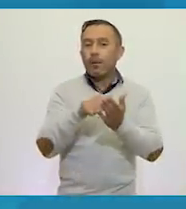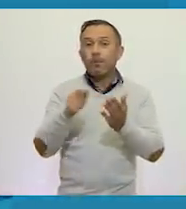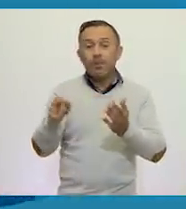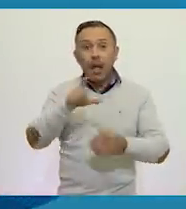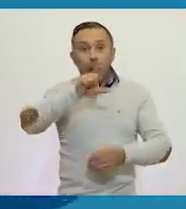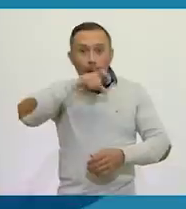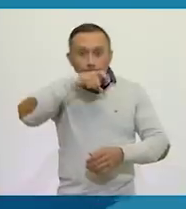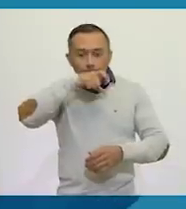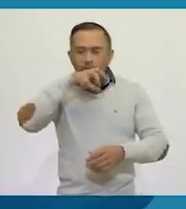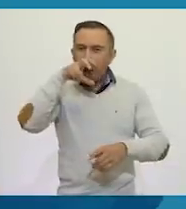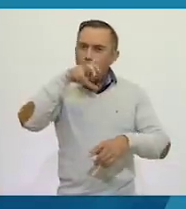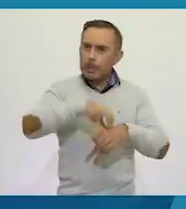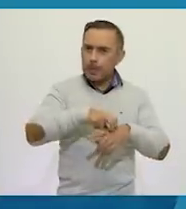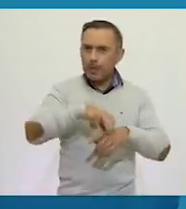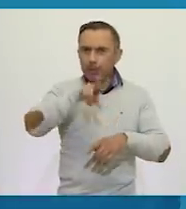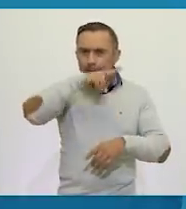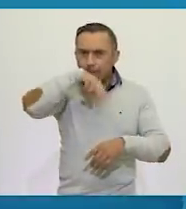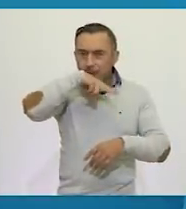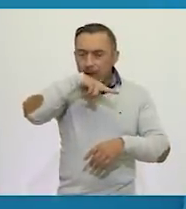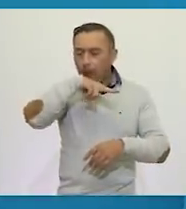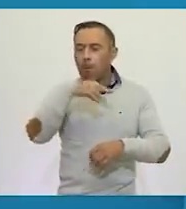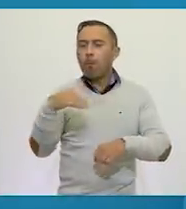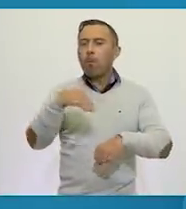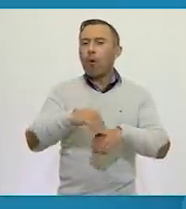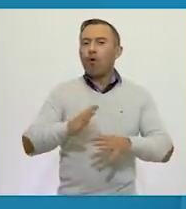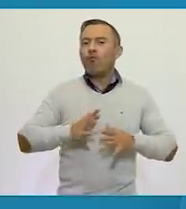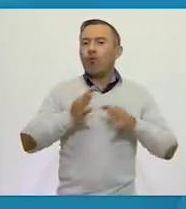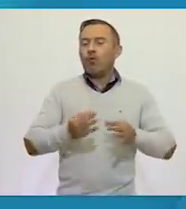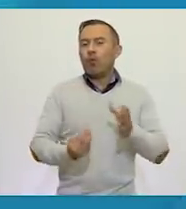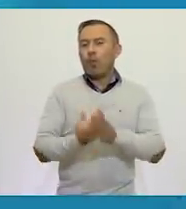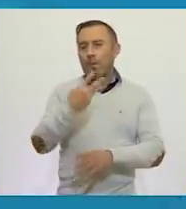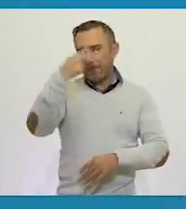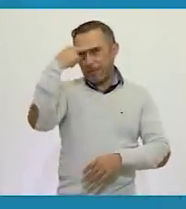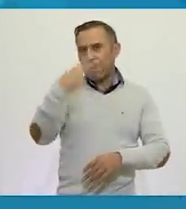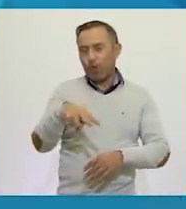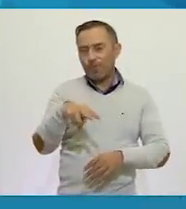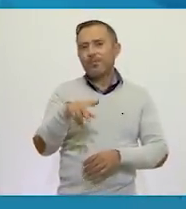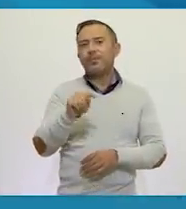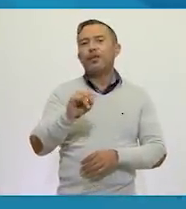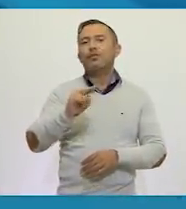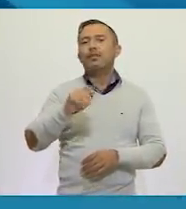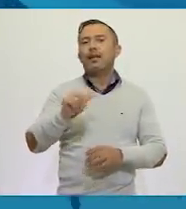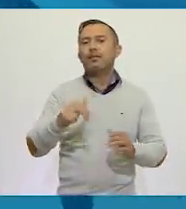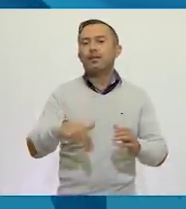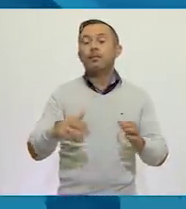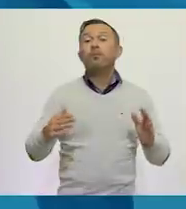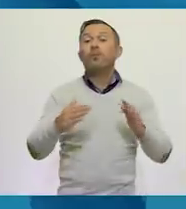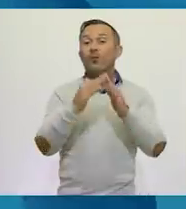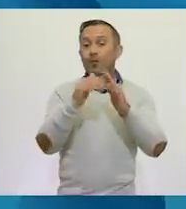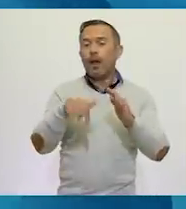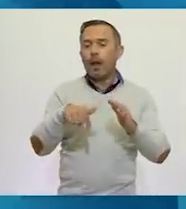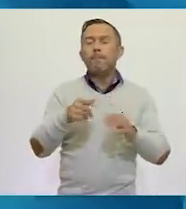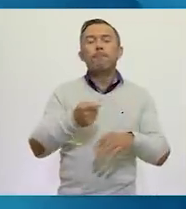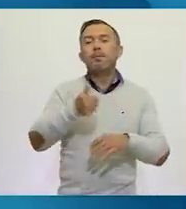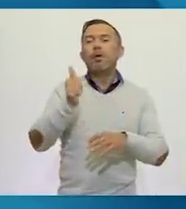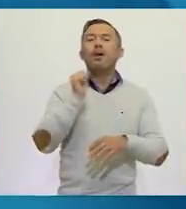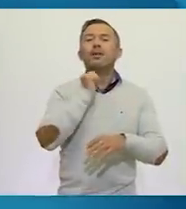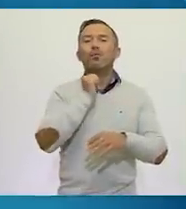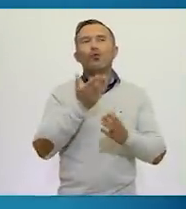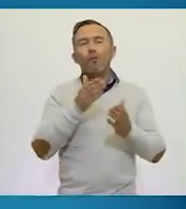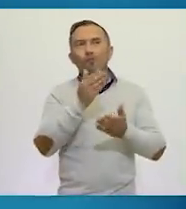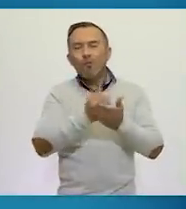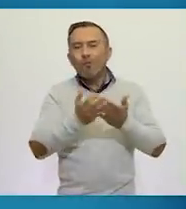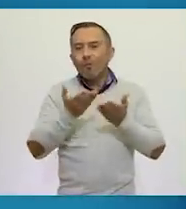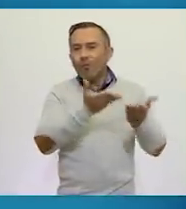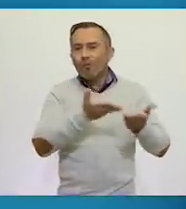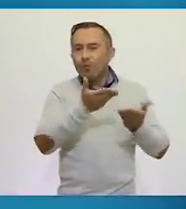una serpiente, fundaron México Tenochtitlán. Originalmente, fueron tributarios de Azcapotzalco y participaron con ellos en numerosas